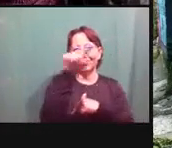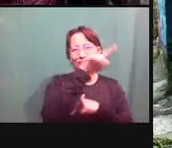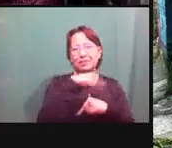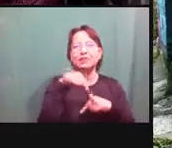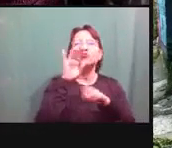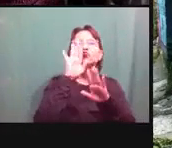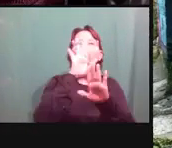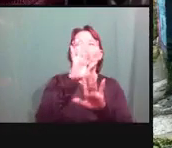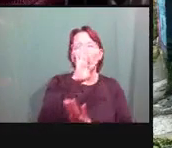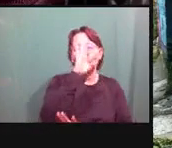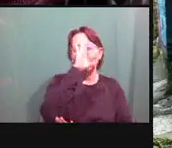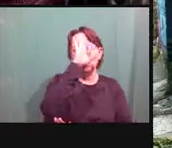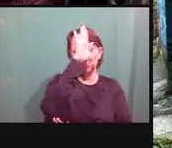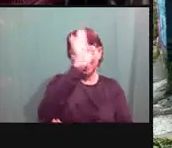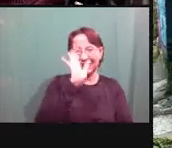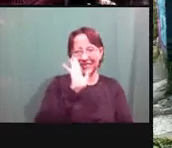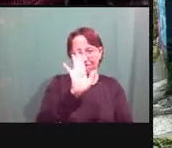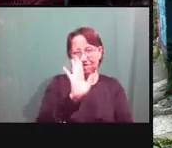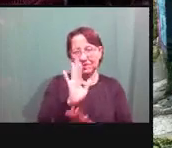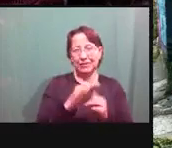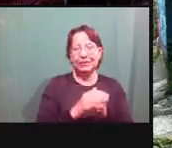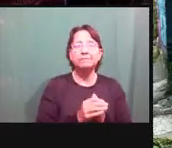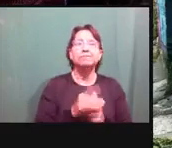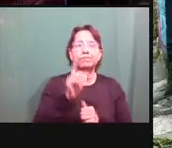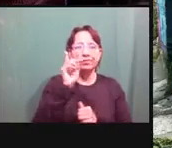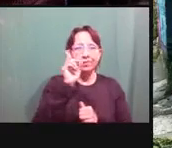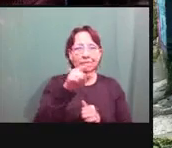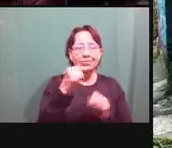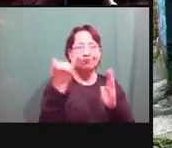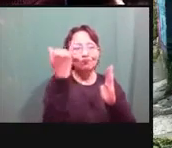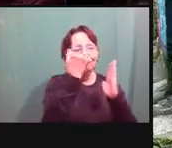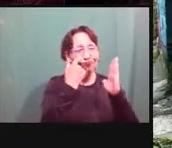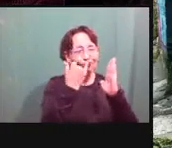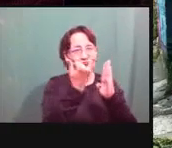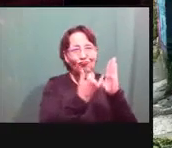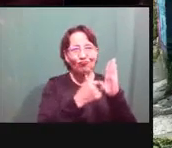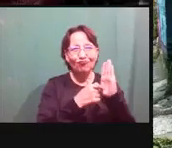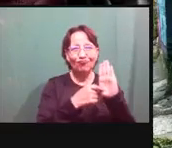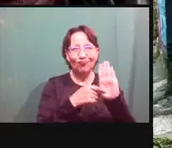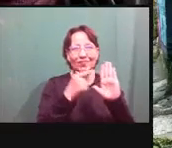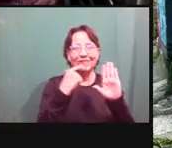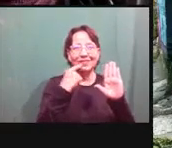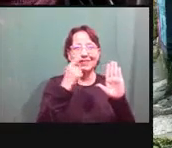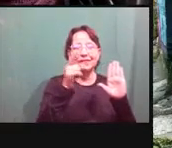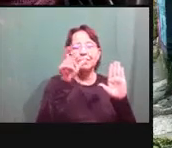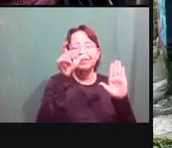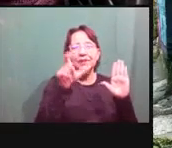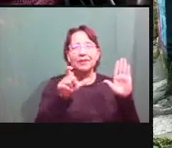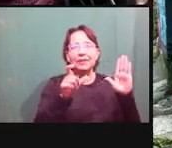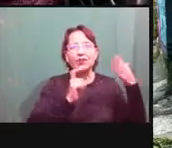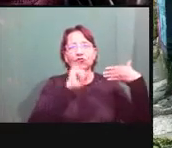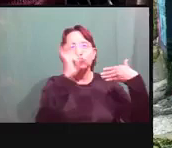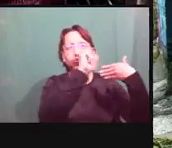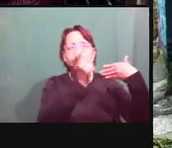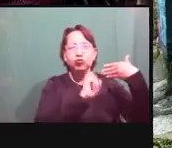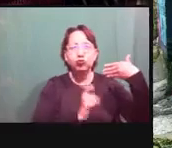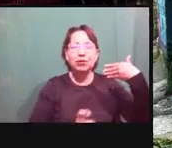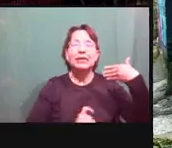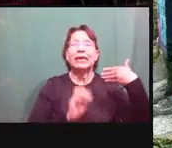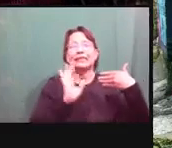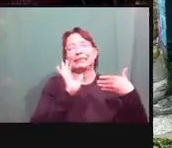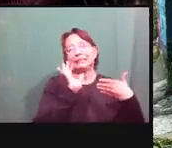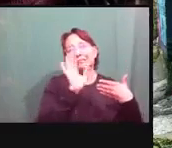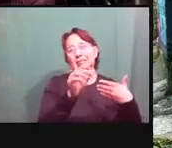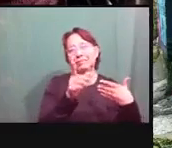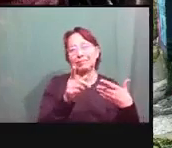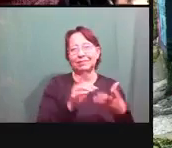sus tradiciones y tenemos en imagen a Cano Delix, un grafitero que se apropió precisamente